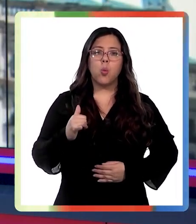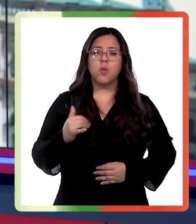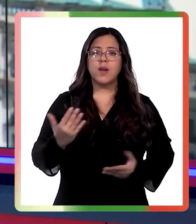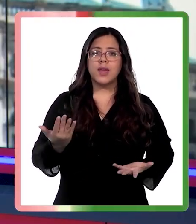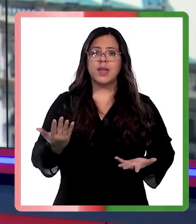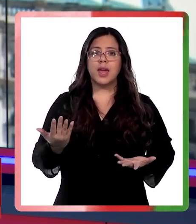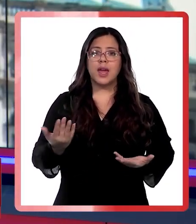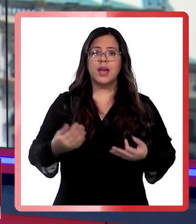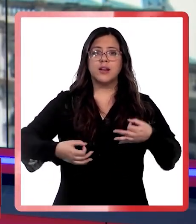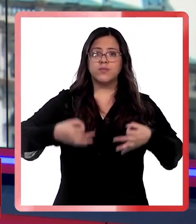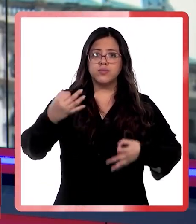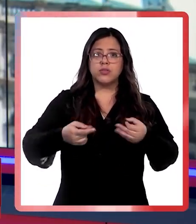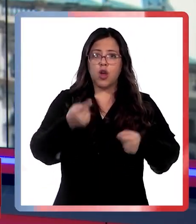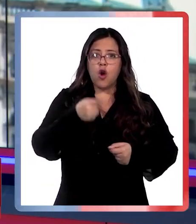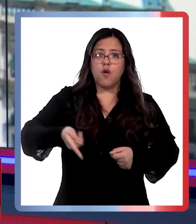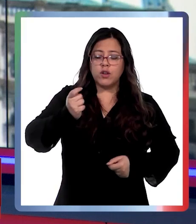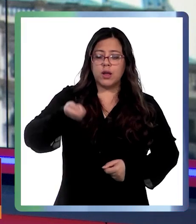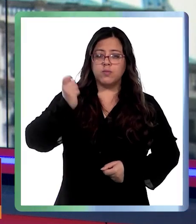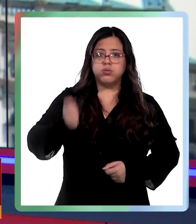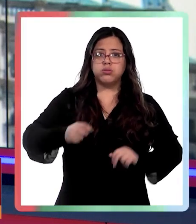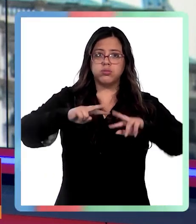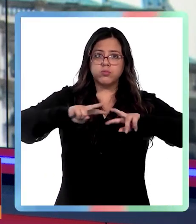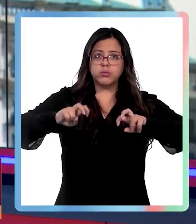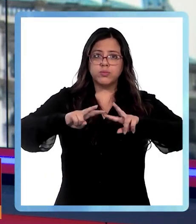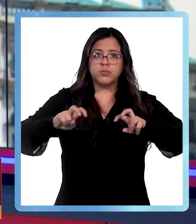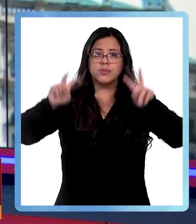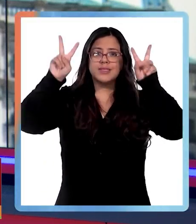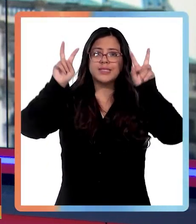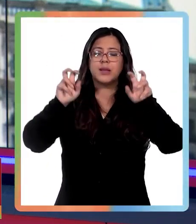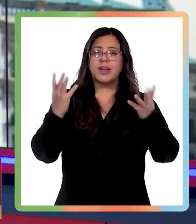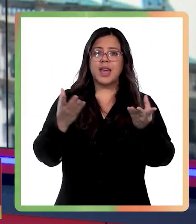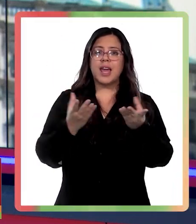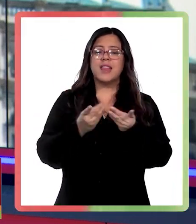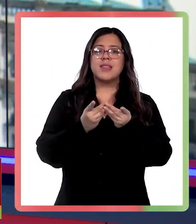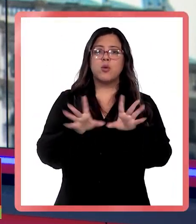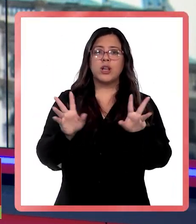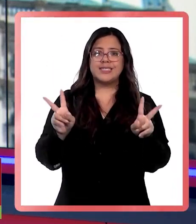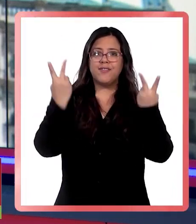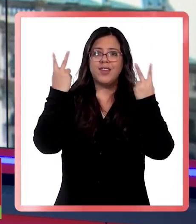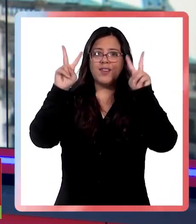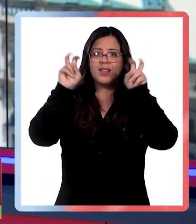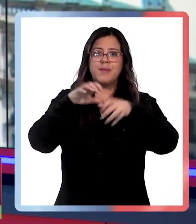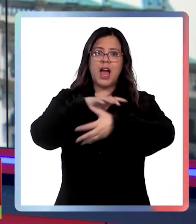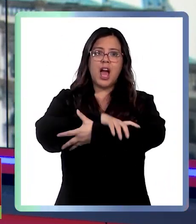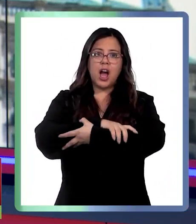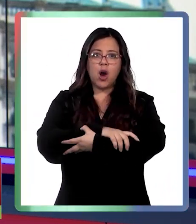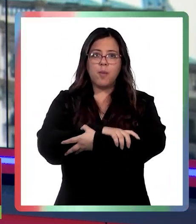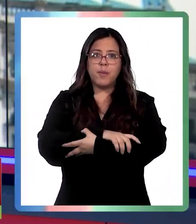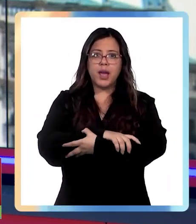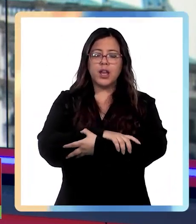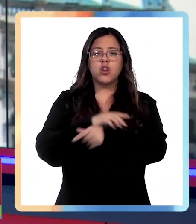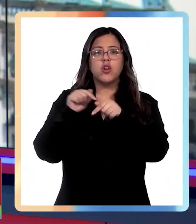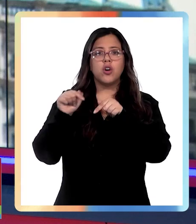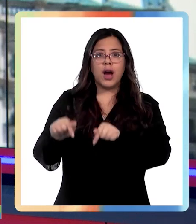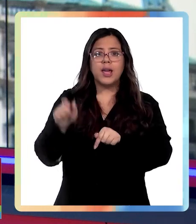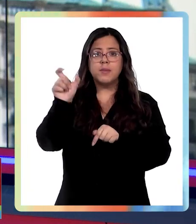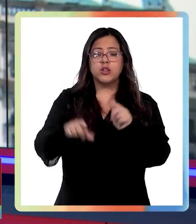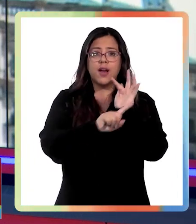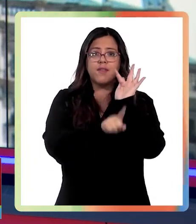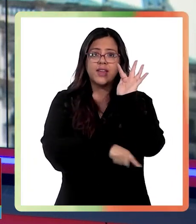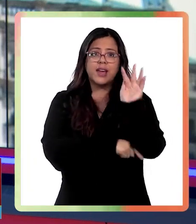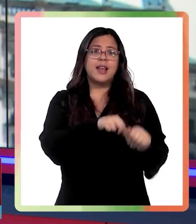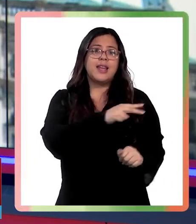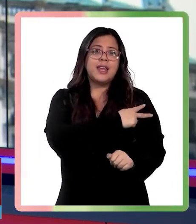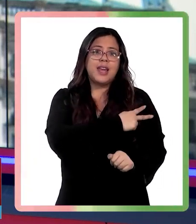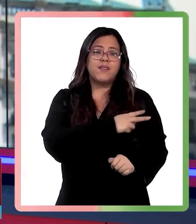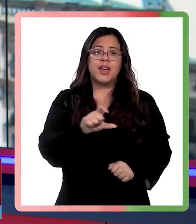Este jueves se llevó a cabo la audiencia de reformalización de la investigación en la arista Democracia Viva del caso Convenios. Durante la sesión, el